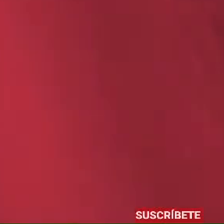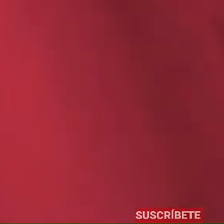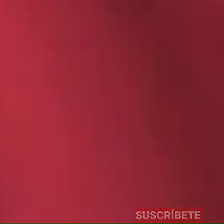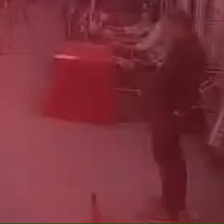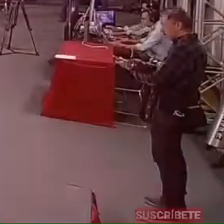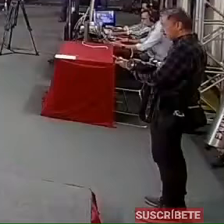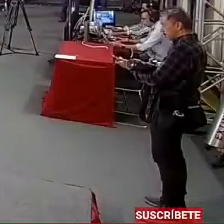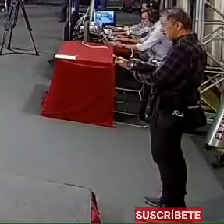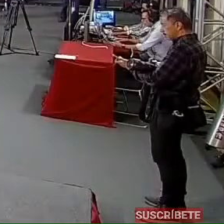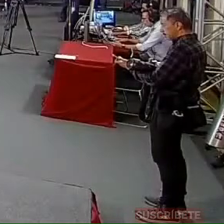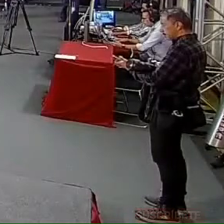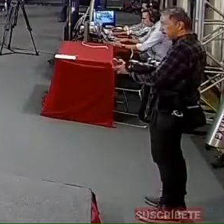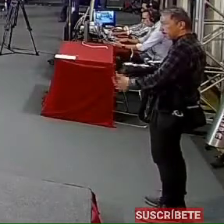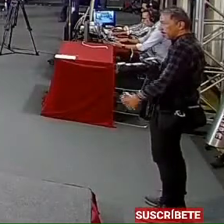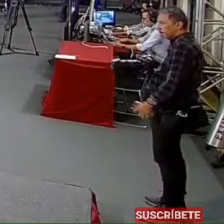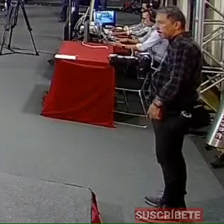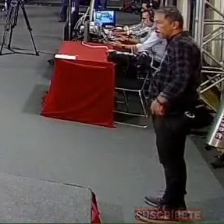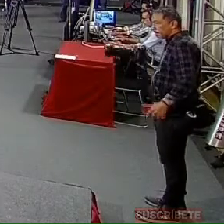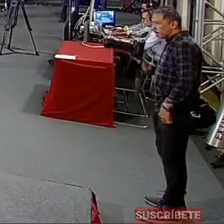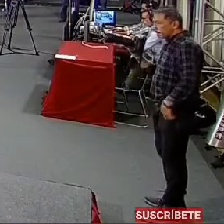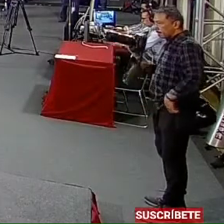Gobierno de México.